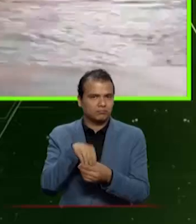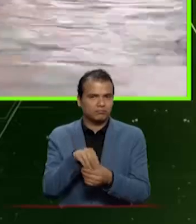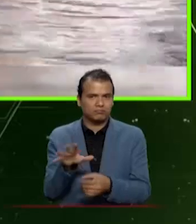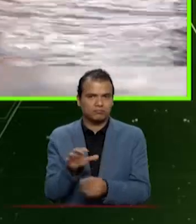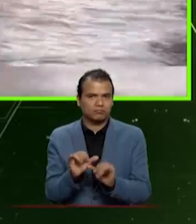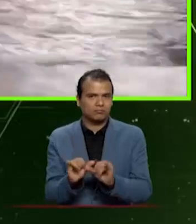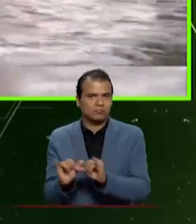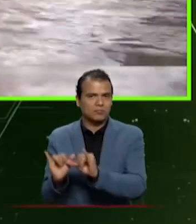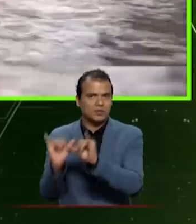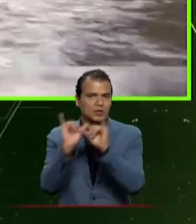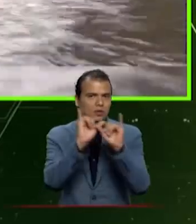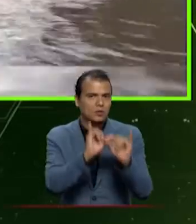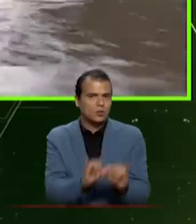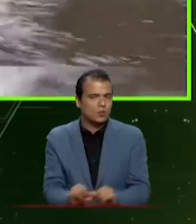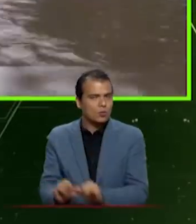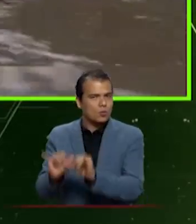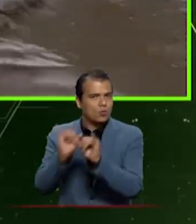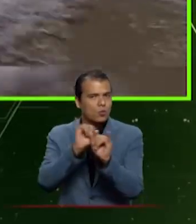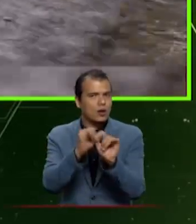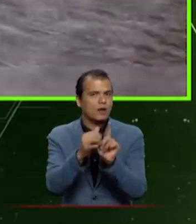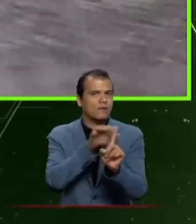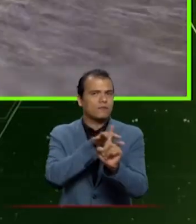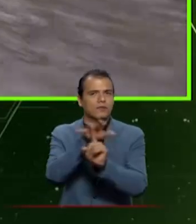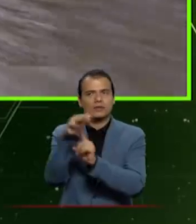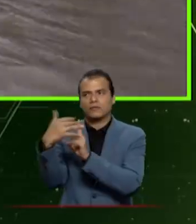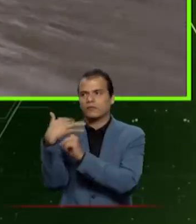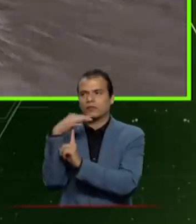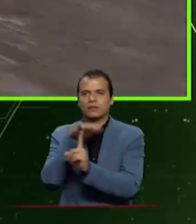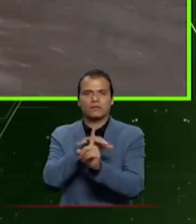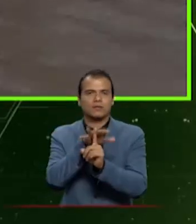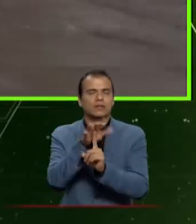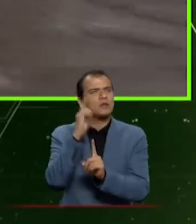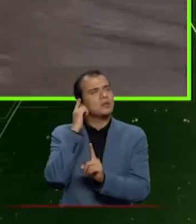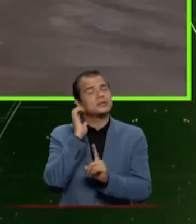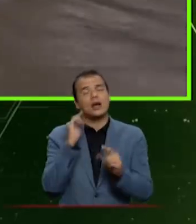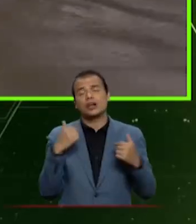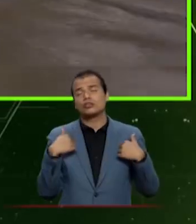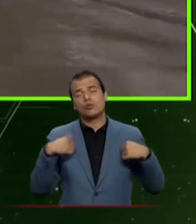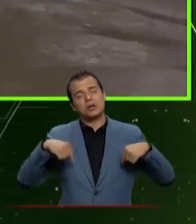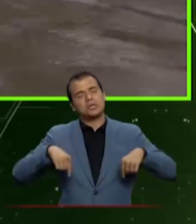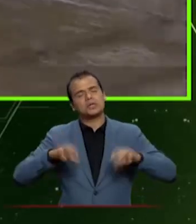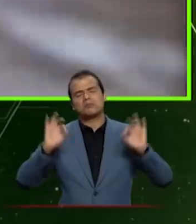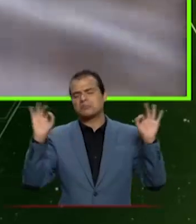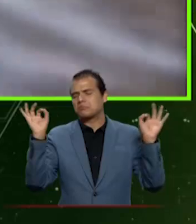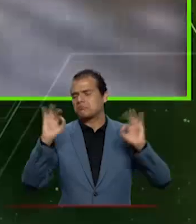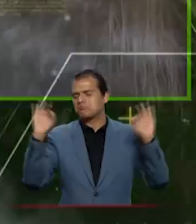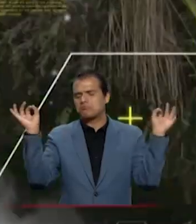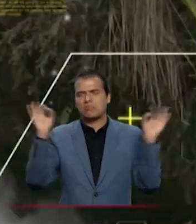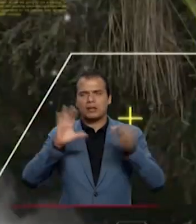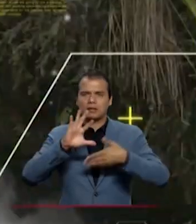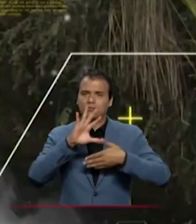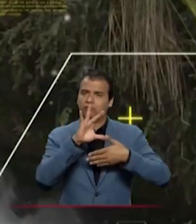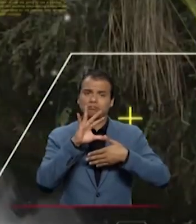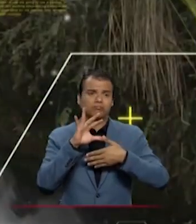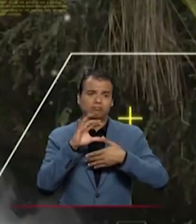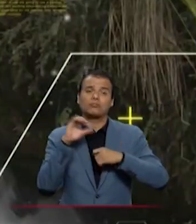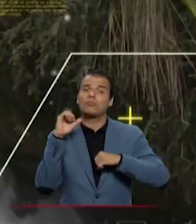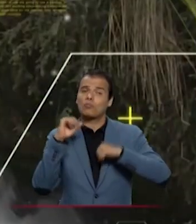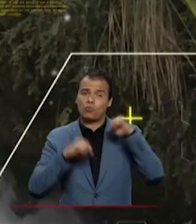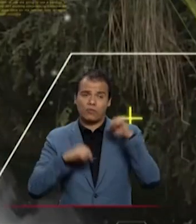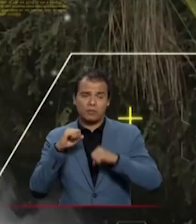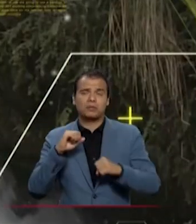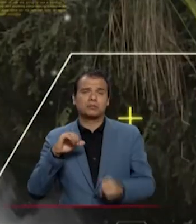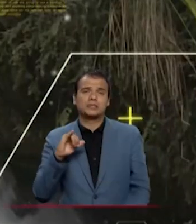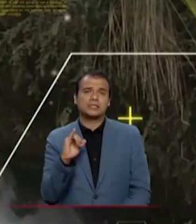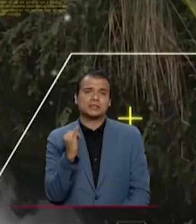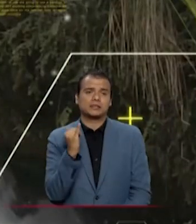veamos esos Huracanes pues Mire lo ha explicado el ingeniero tienen incidencia y yo no lo puedo dejar ir de aquí ingeniero porque quisiera que